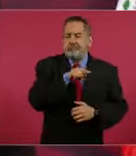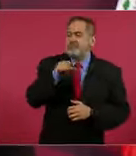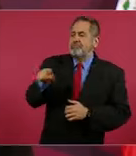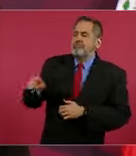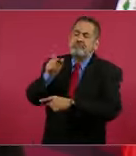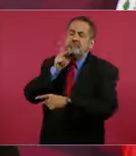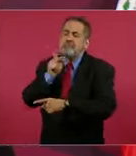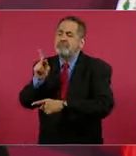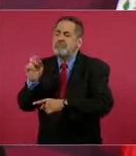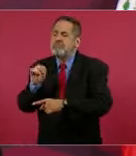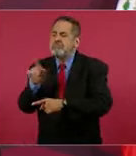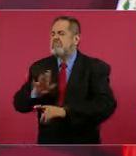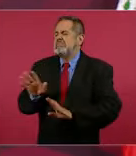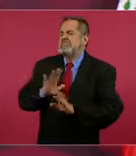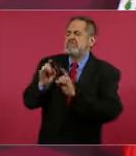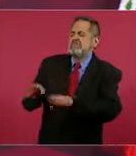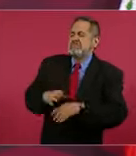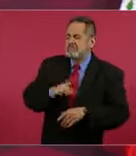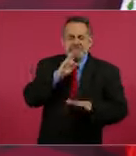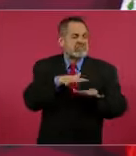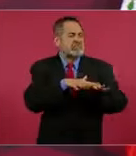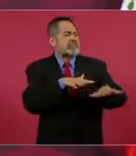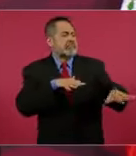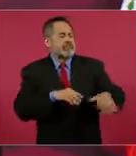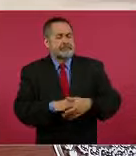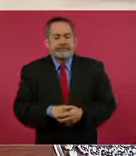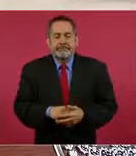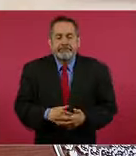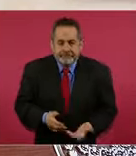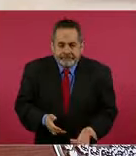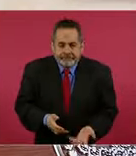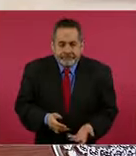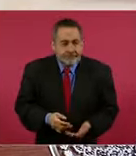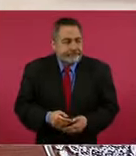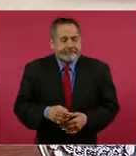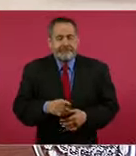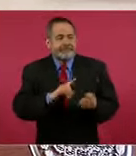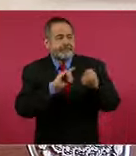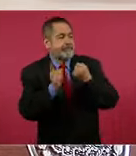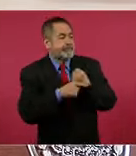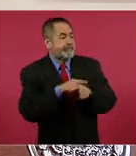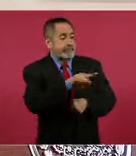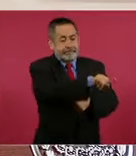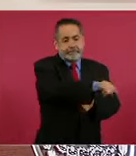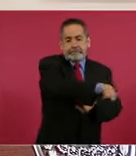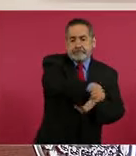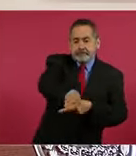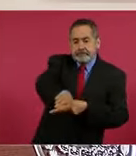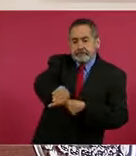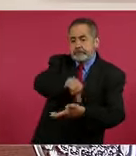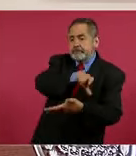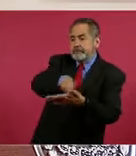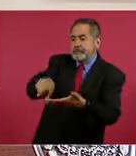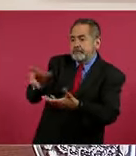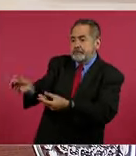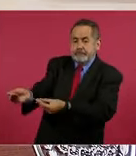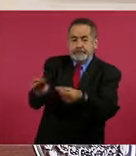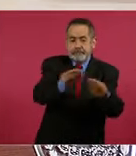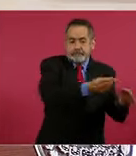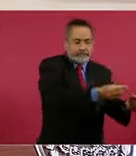de Pemex, y resulta que esas franquicias le compraban a Pemex la gasolina.